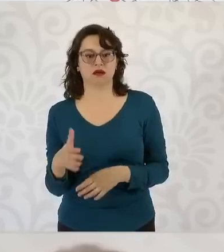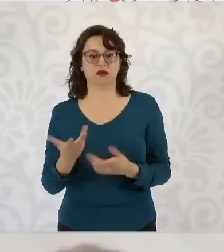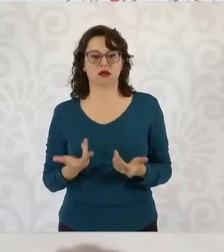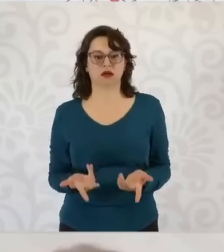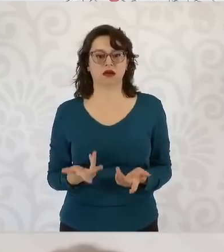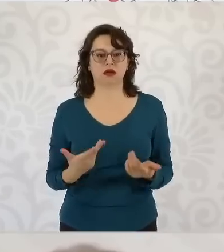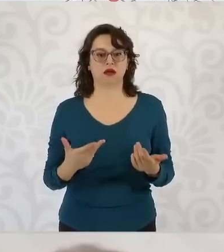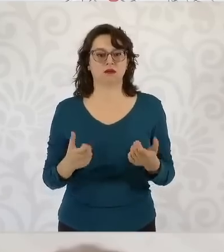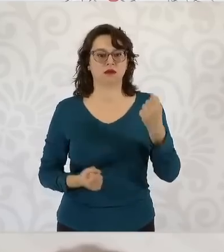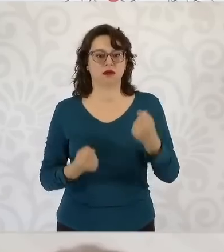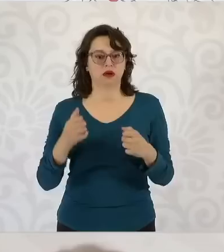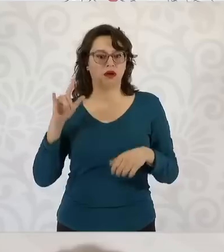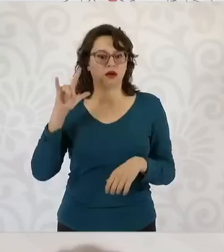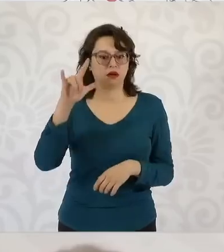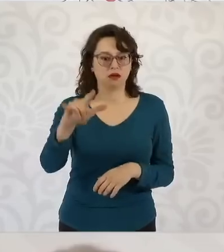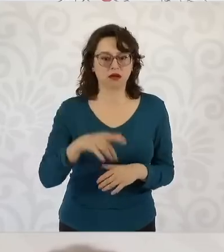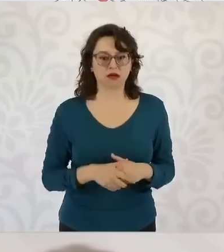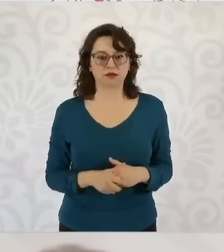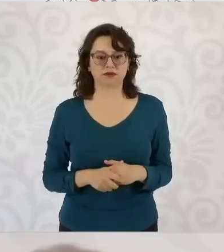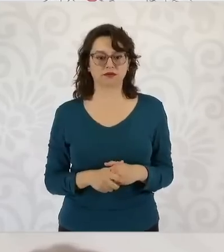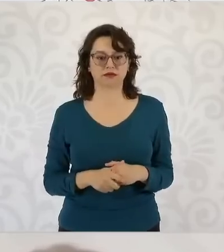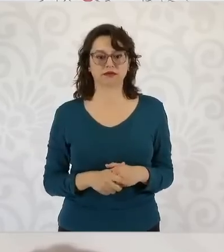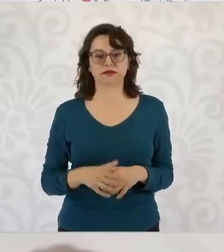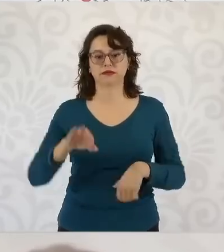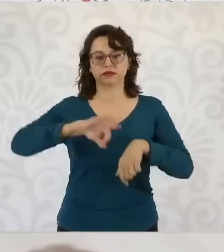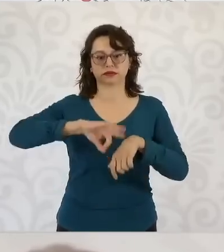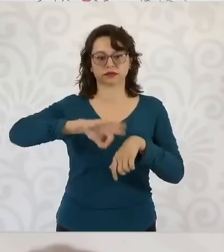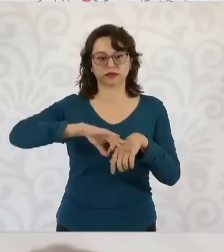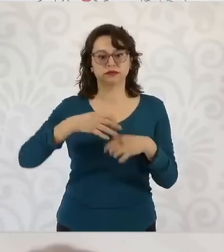consumo, farmacéutica y dispositivos médicos,